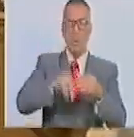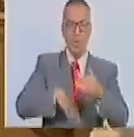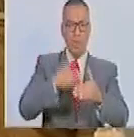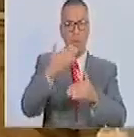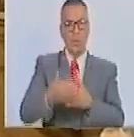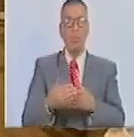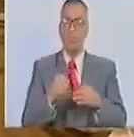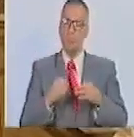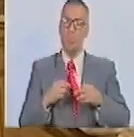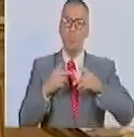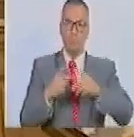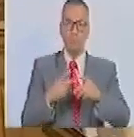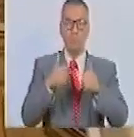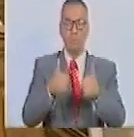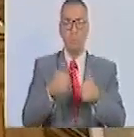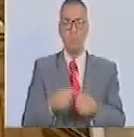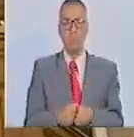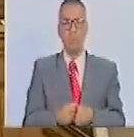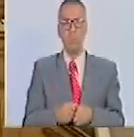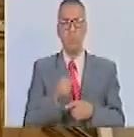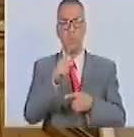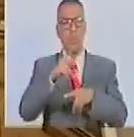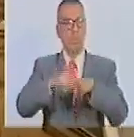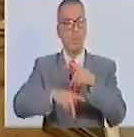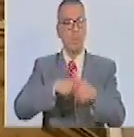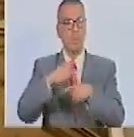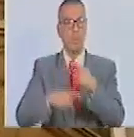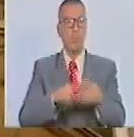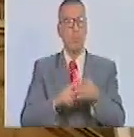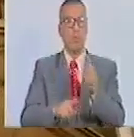avanzaron satisfactoriamente este proceso